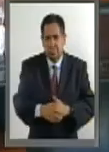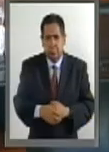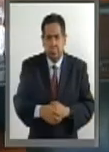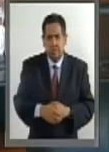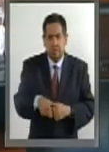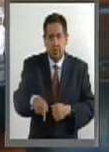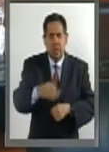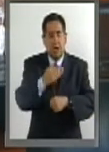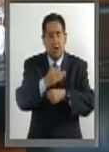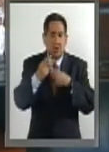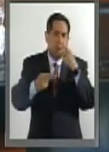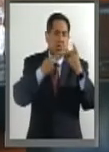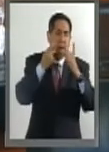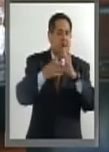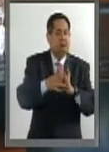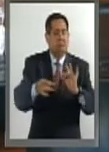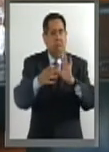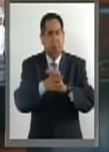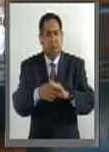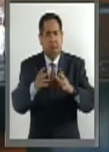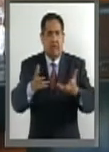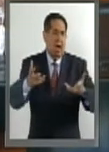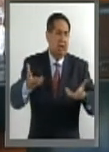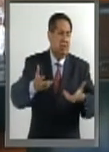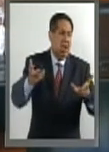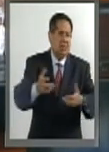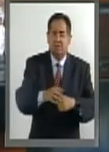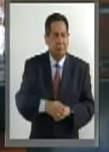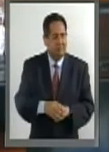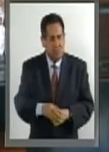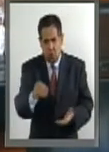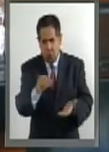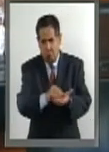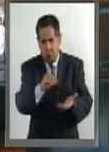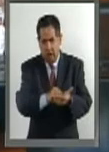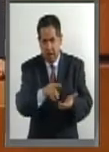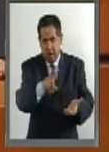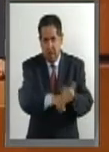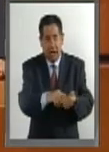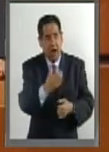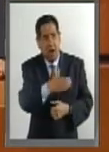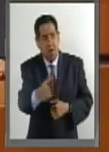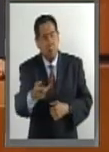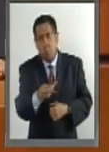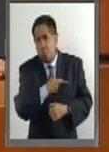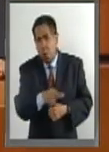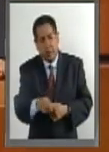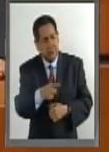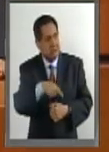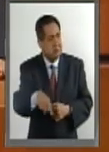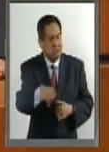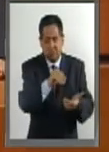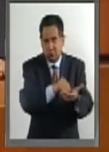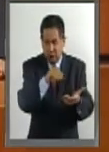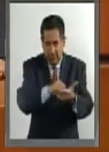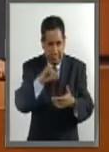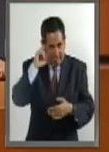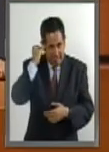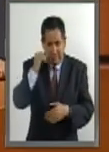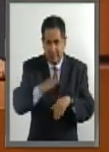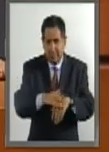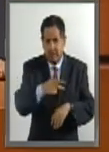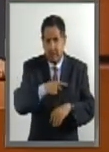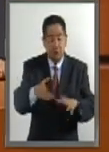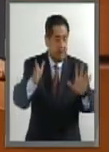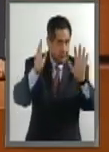podemos decir que estamos haciendo cosas, pero la pobreza en el campo, que es la pobreza de los pueblos indígenas, que por